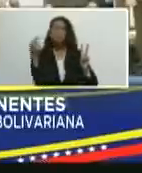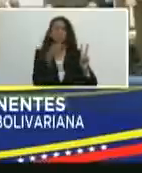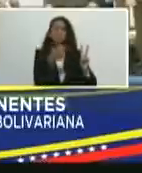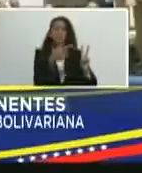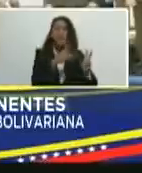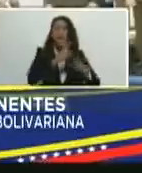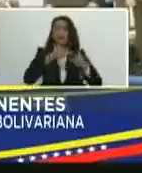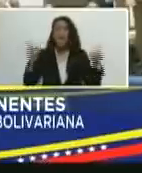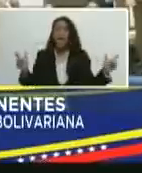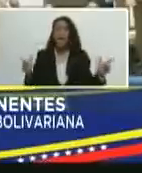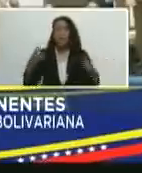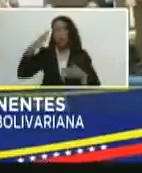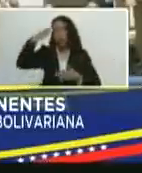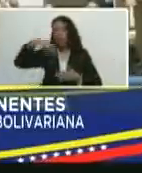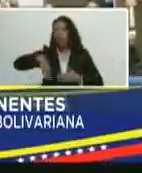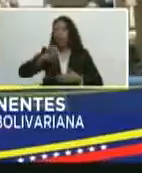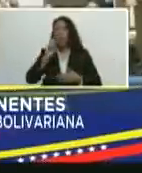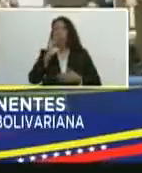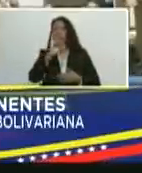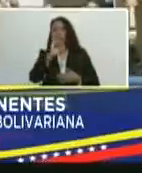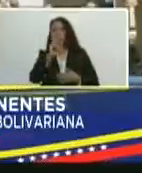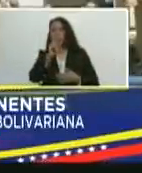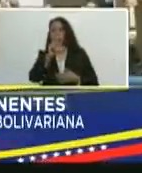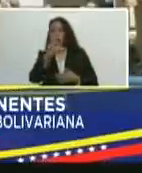generales, almirantes, oficiales,